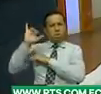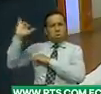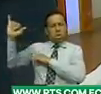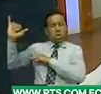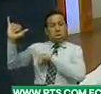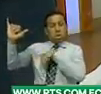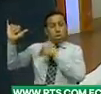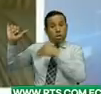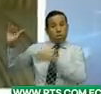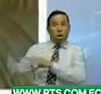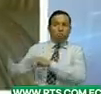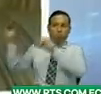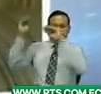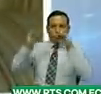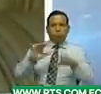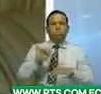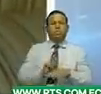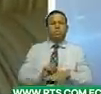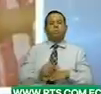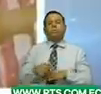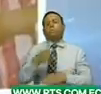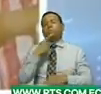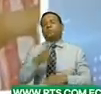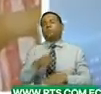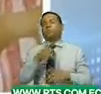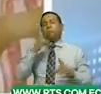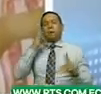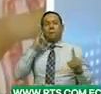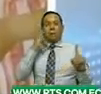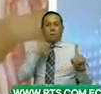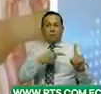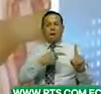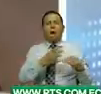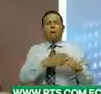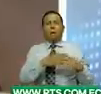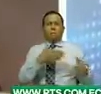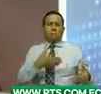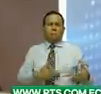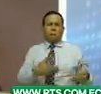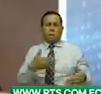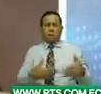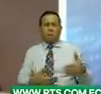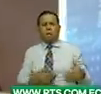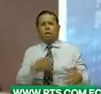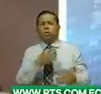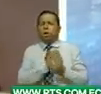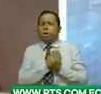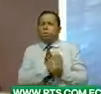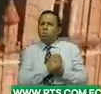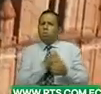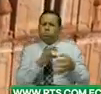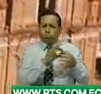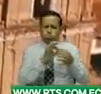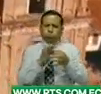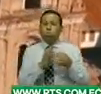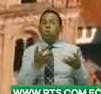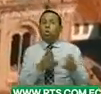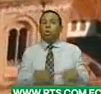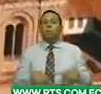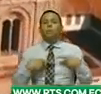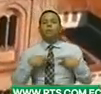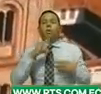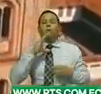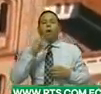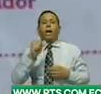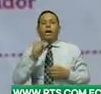humano. Era la niña de casa, de un hogar humilde lleno de amor y unidad que residía en el centro de Cuenca. Allí